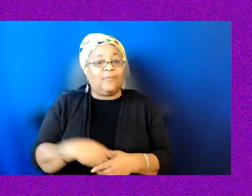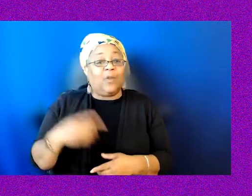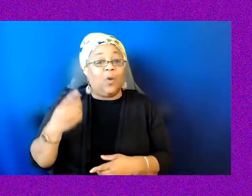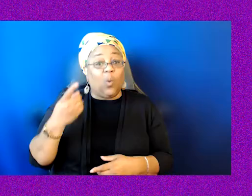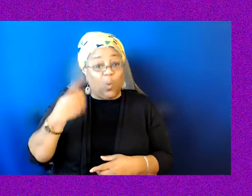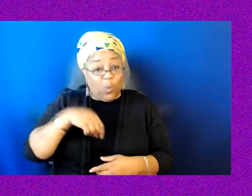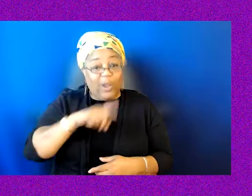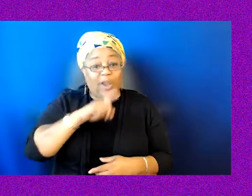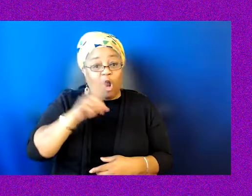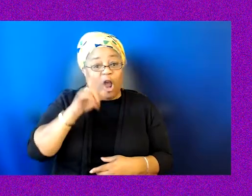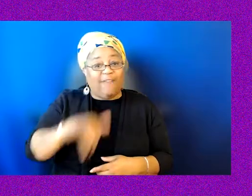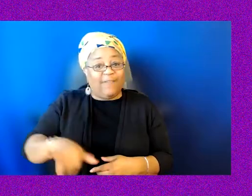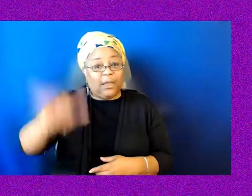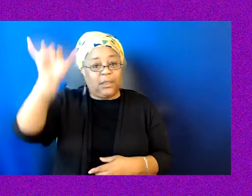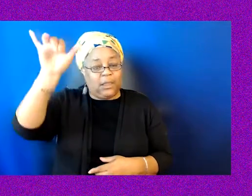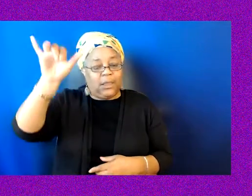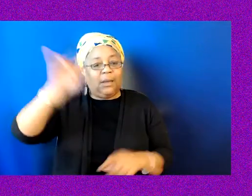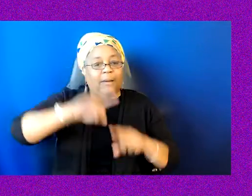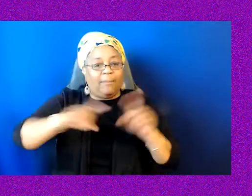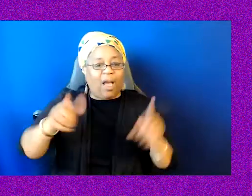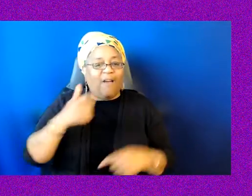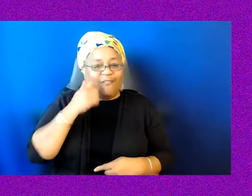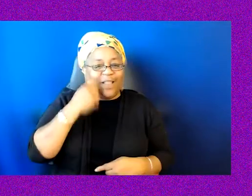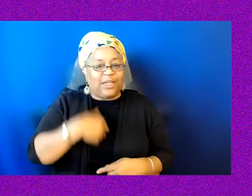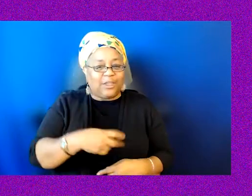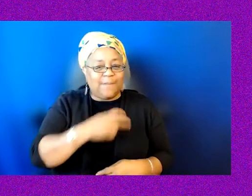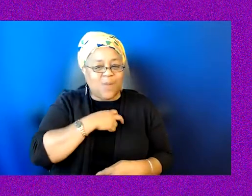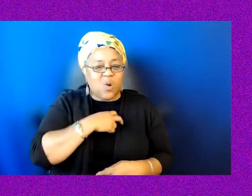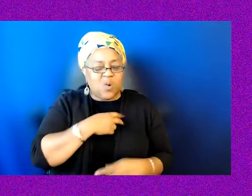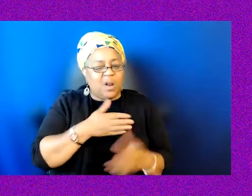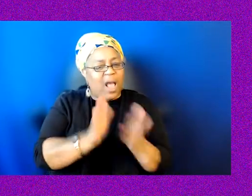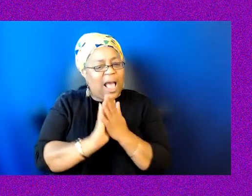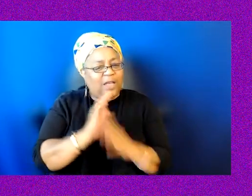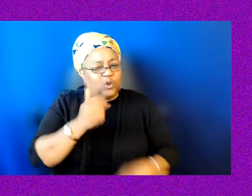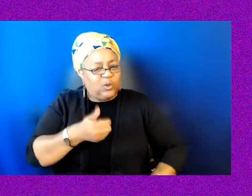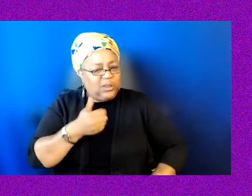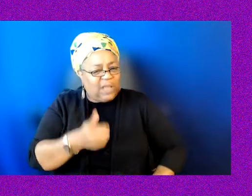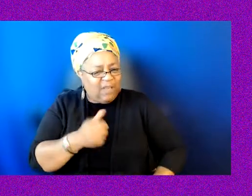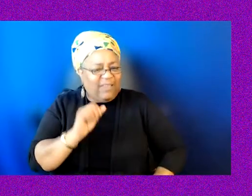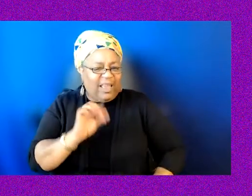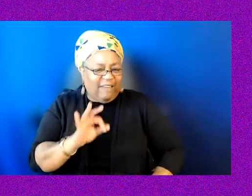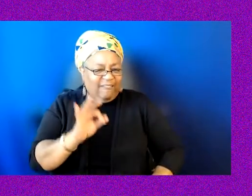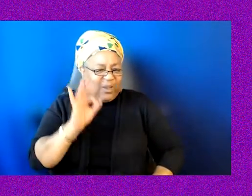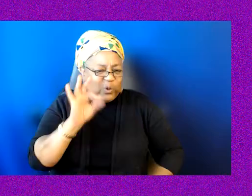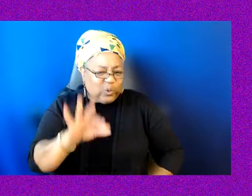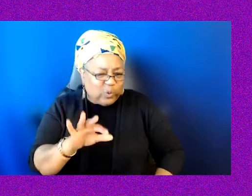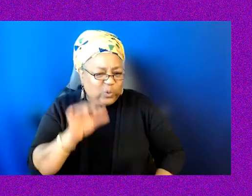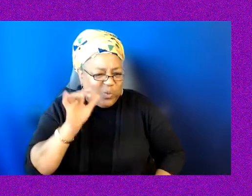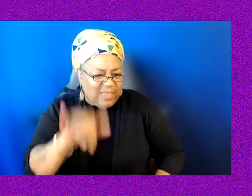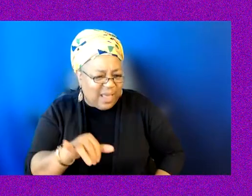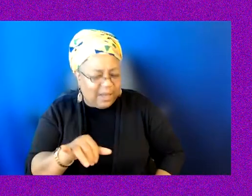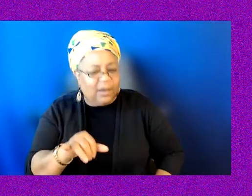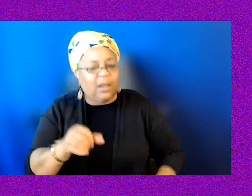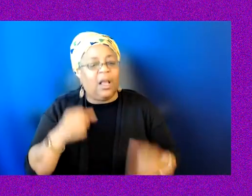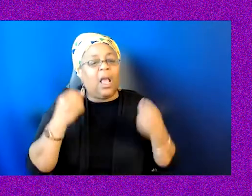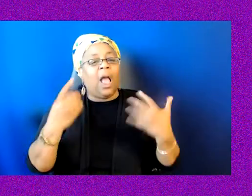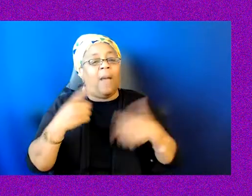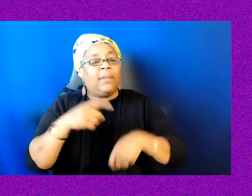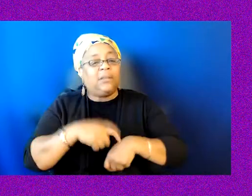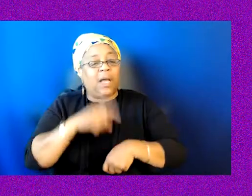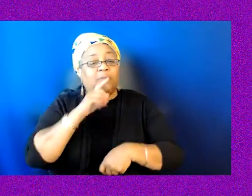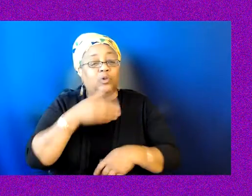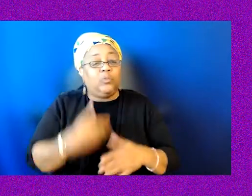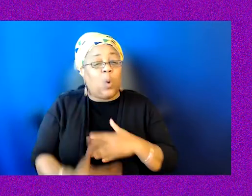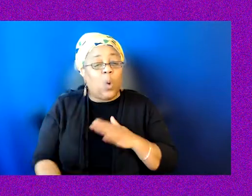fin. Somos infinitos, carne y hueso. Hágase la pregunta: en esta vida, ¿cuántas